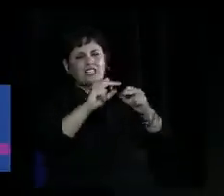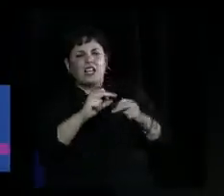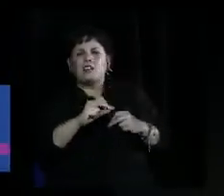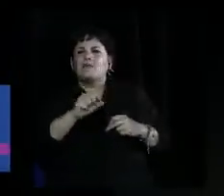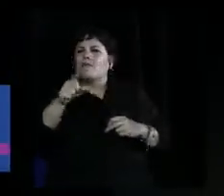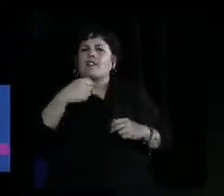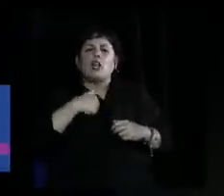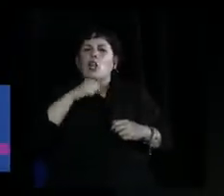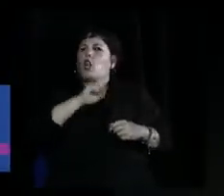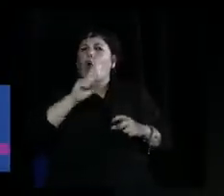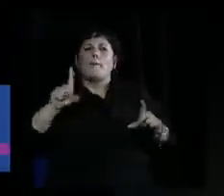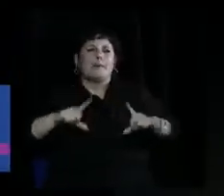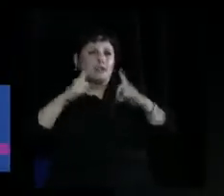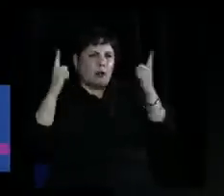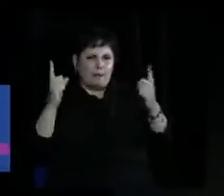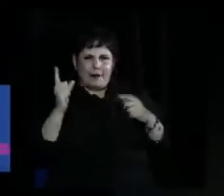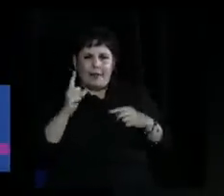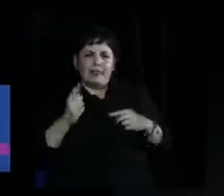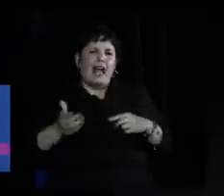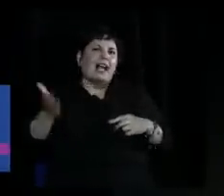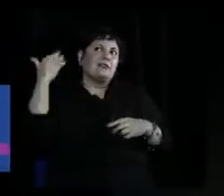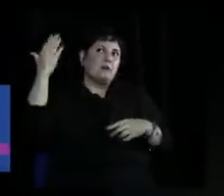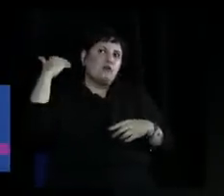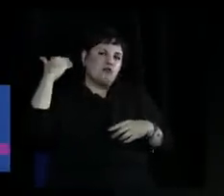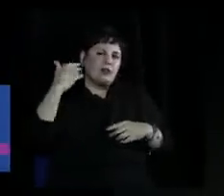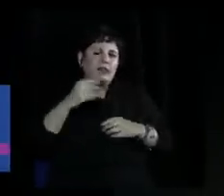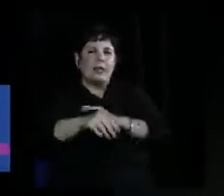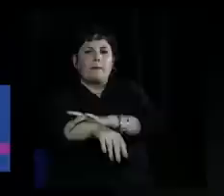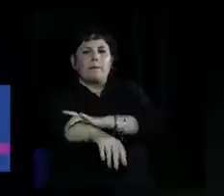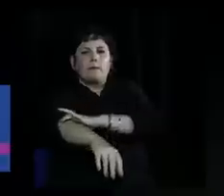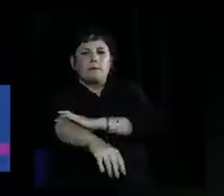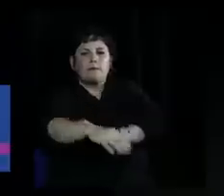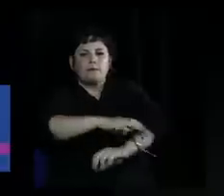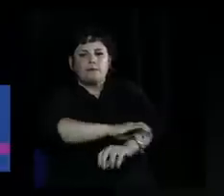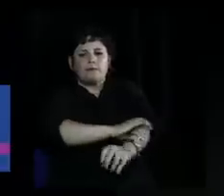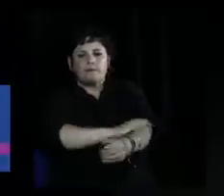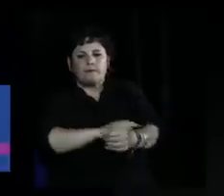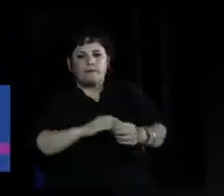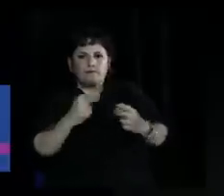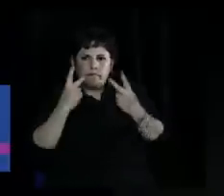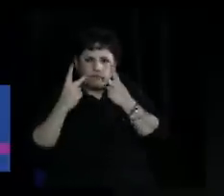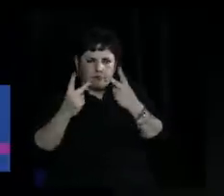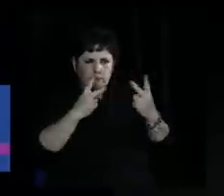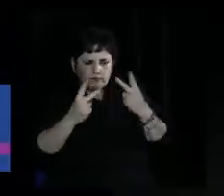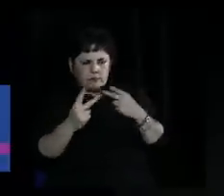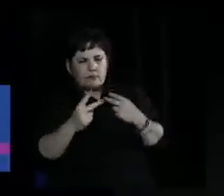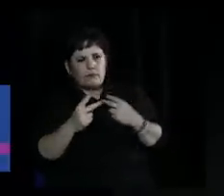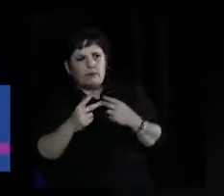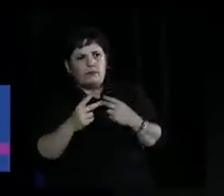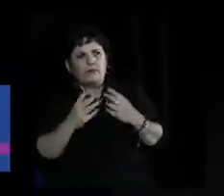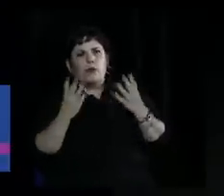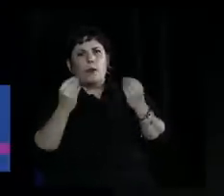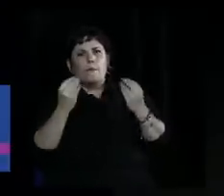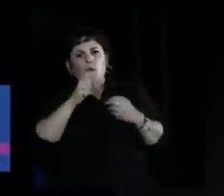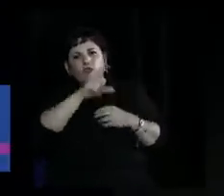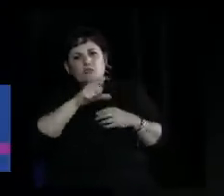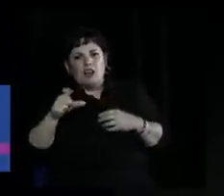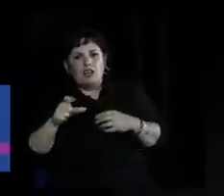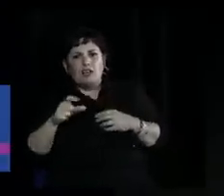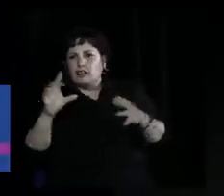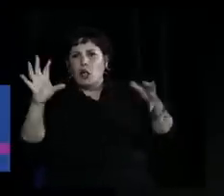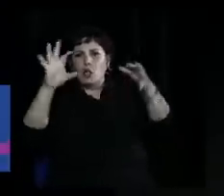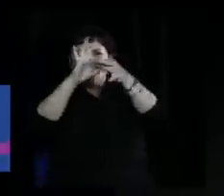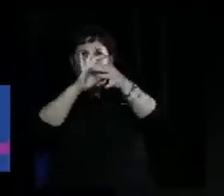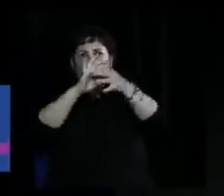resulta tan sorprendente, porque yo hace mucho tiempo que vengo observando que mucha gente no une